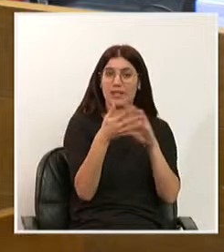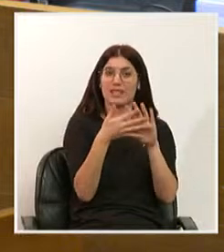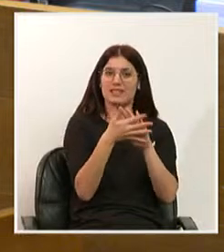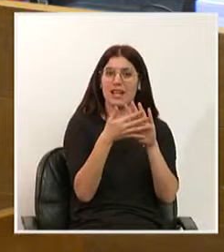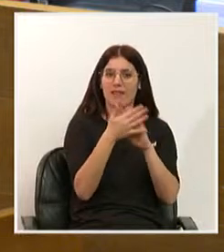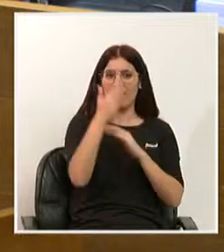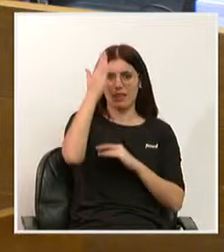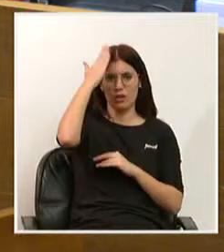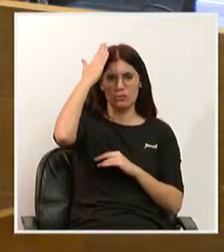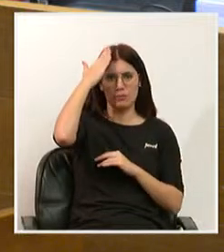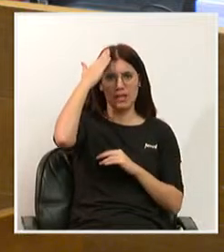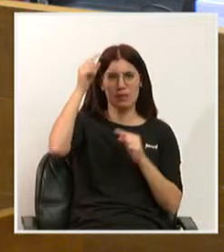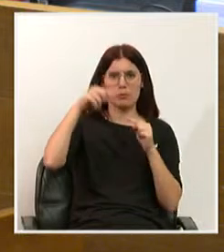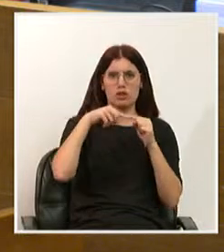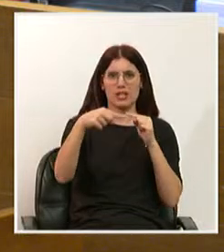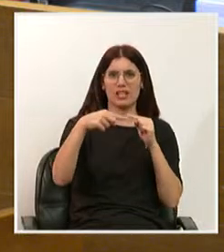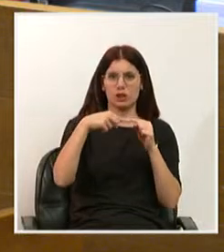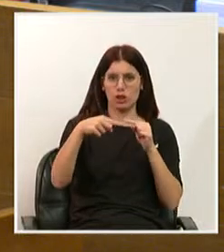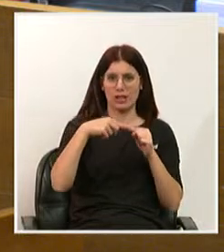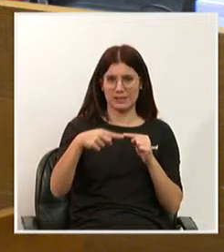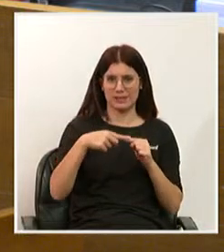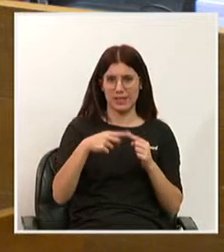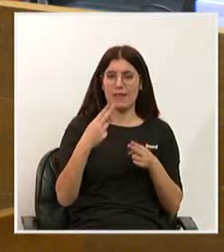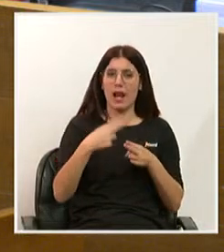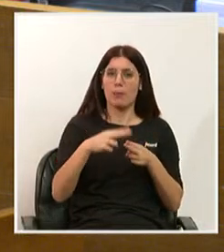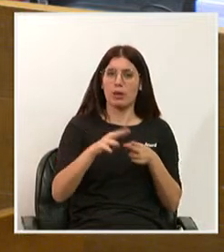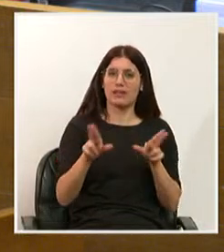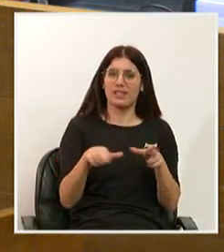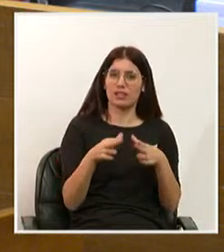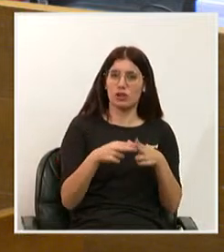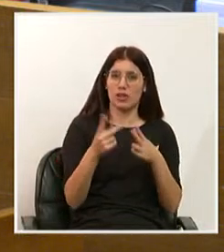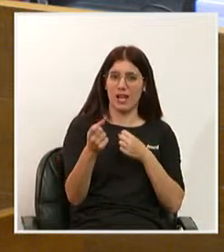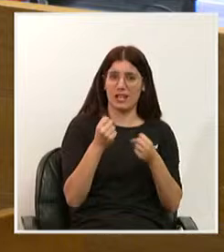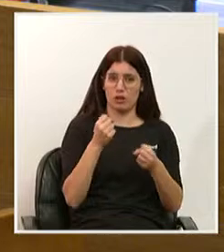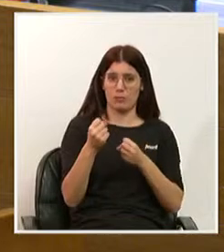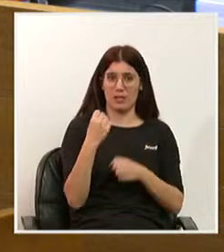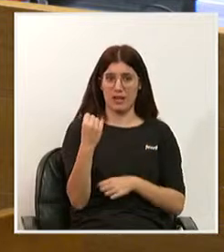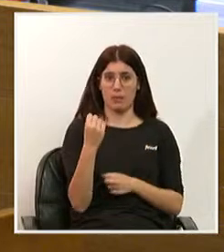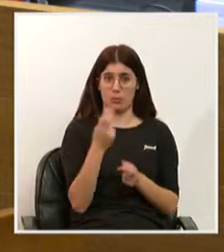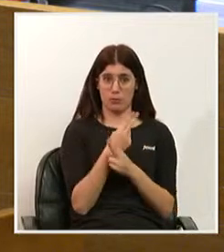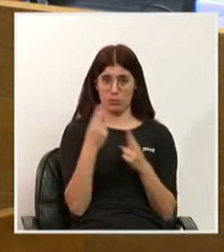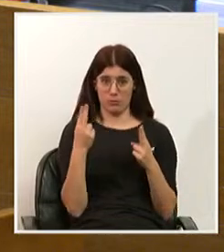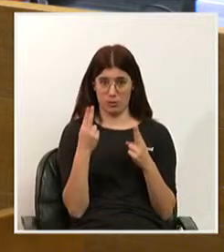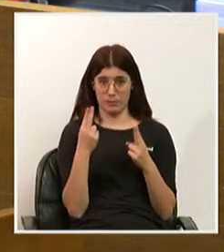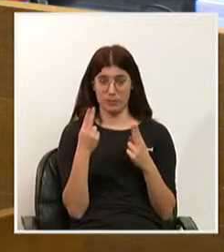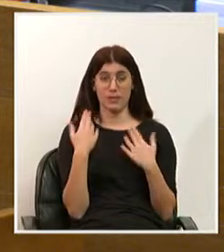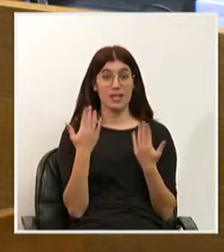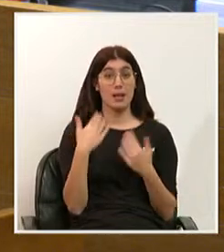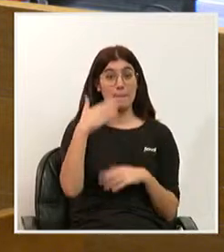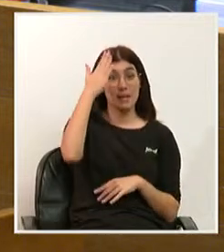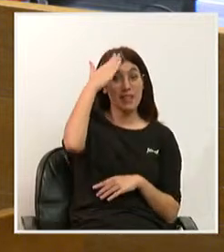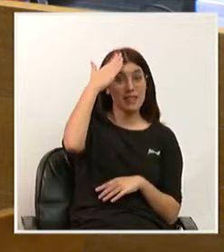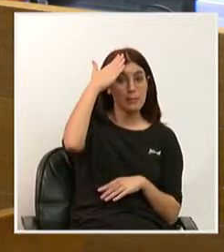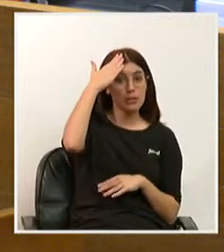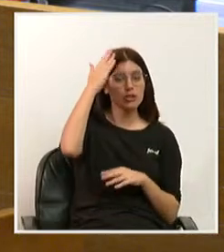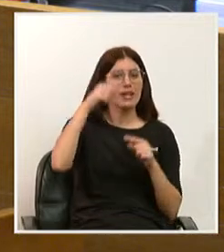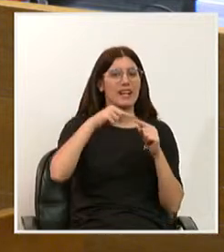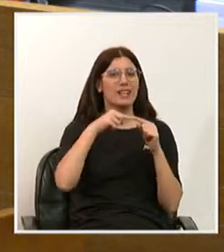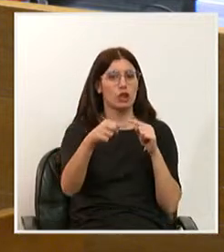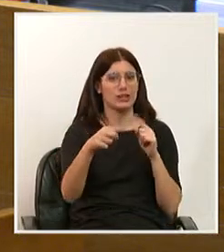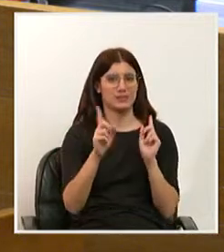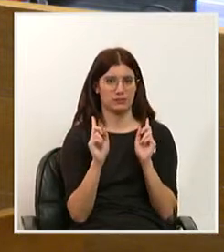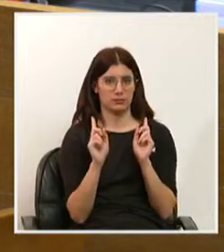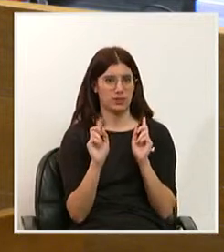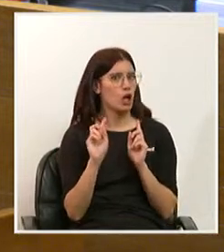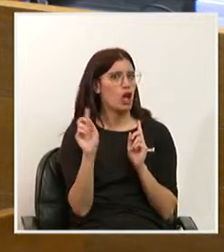principios rectores de la política social y económica de los poderes públicos es decir principios rectores es decir